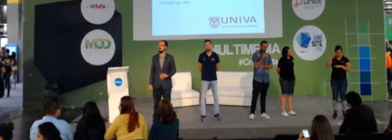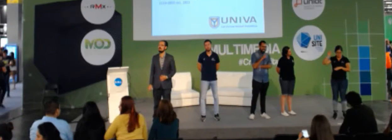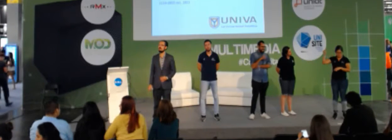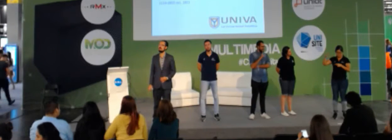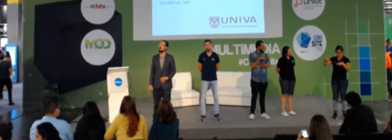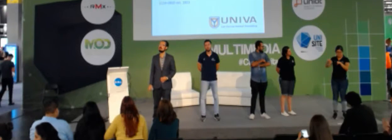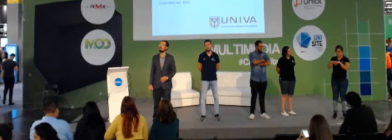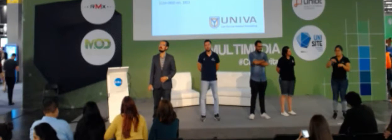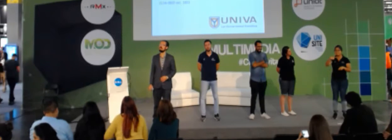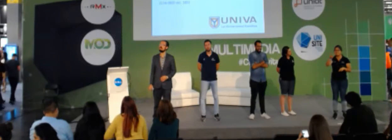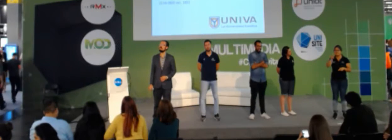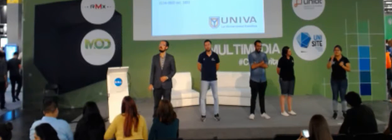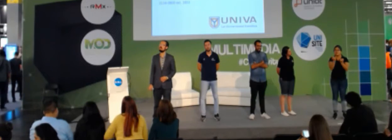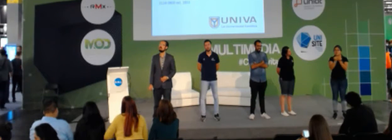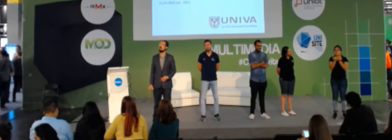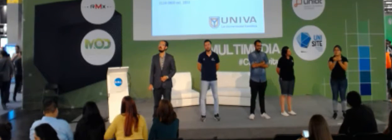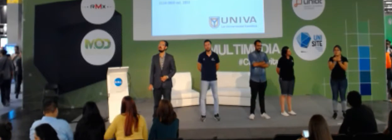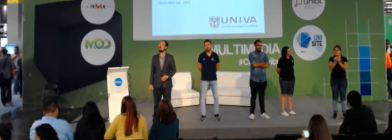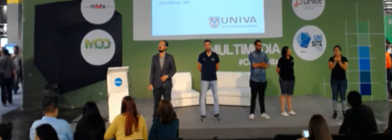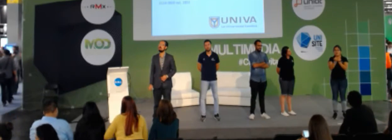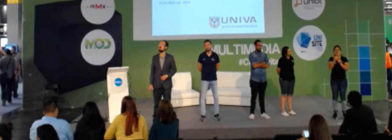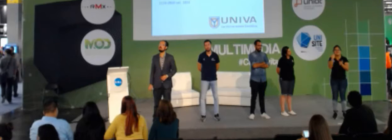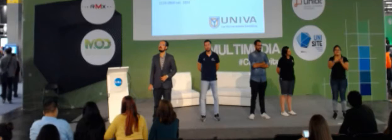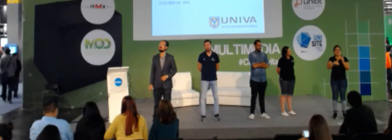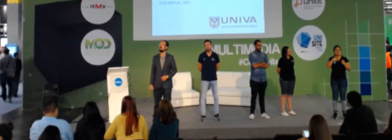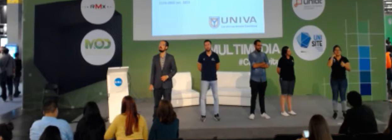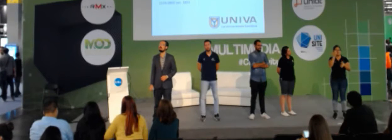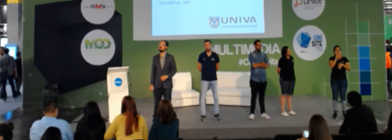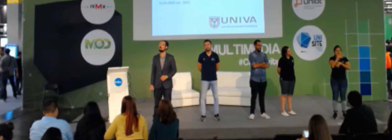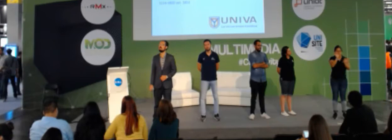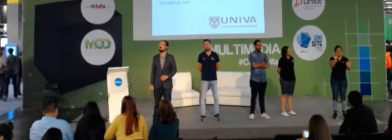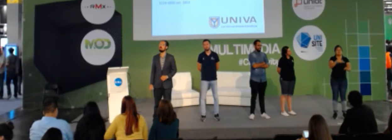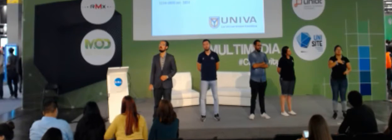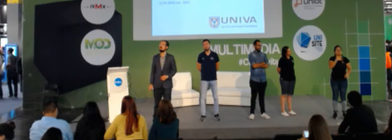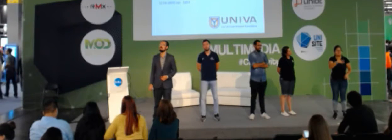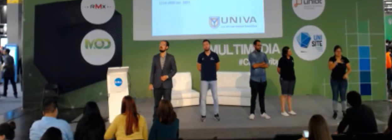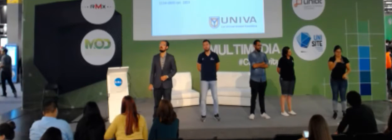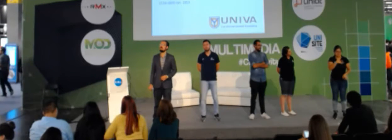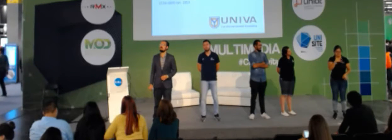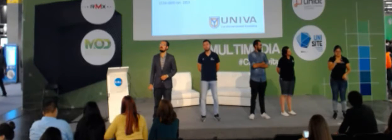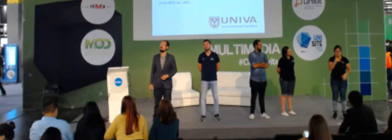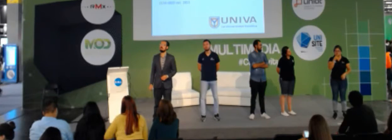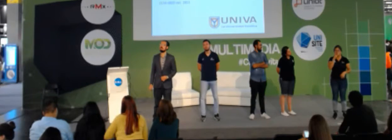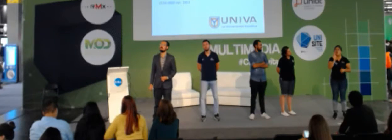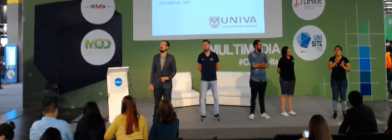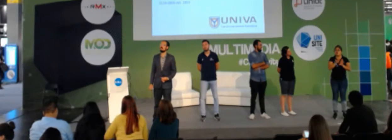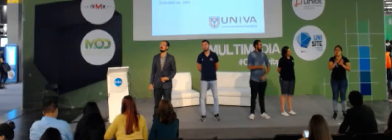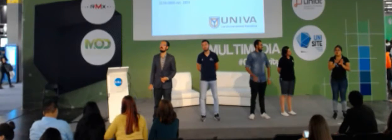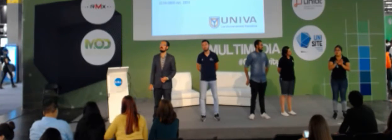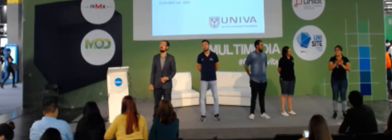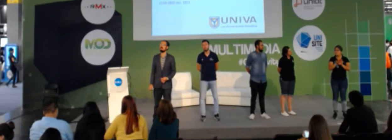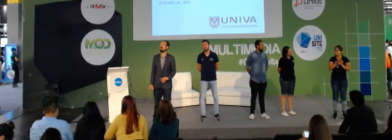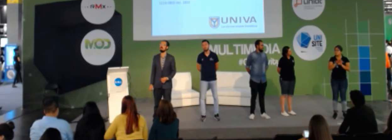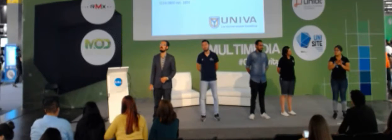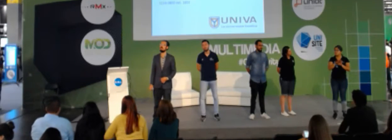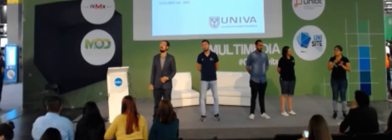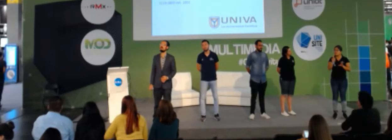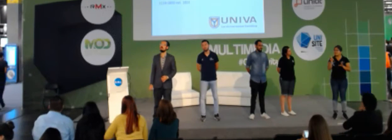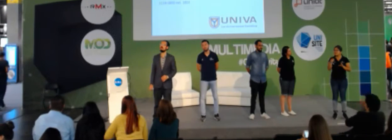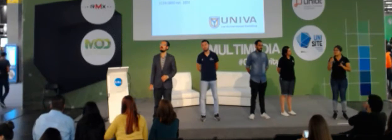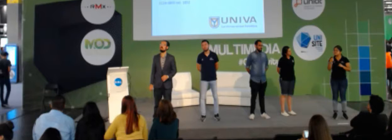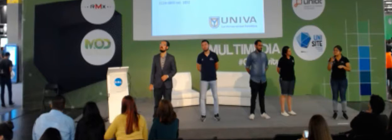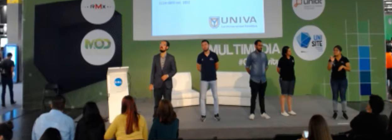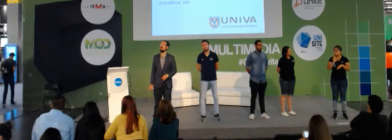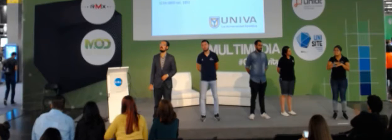es más por la parte de la sensibilización hacia las otras personas. ¿Cómo es la manera más indicada en